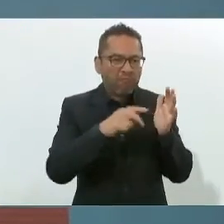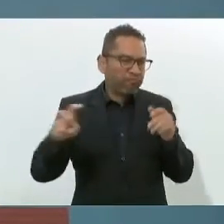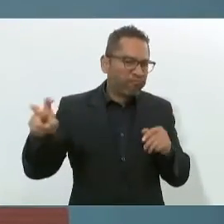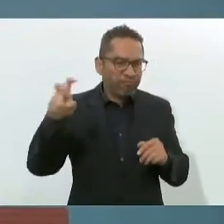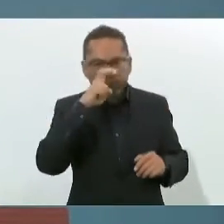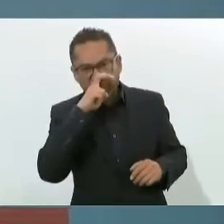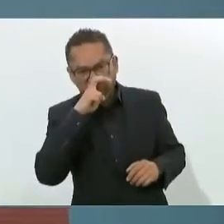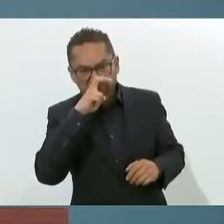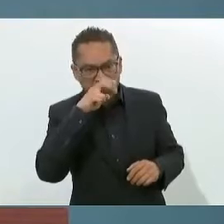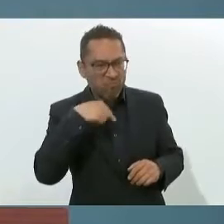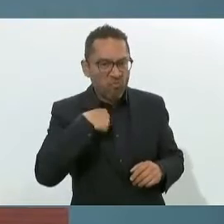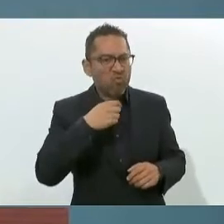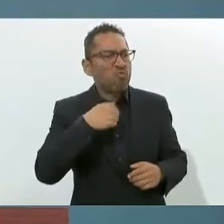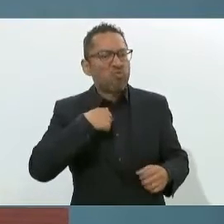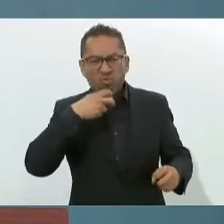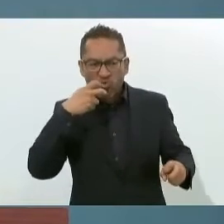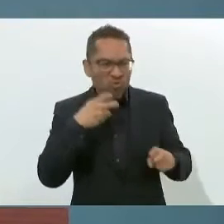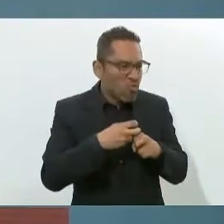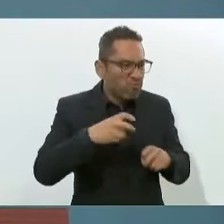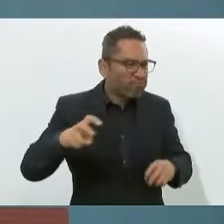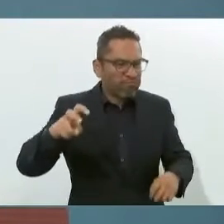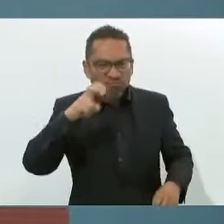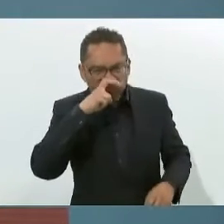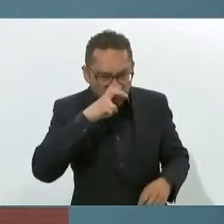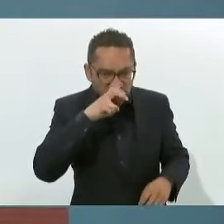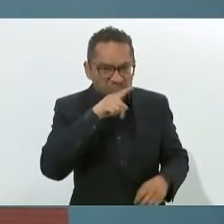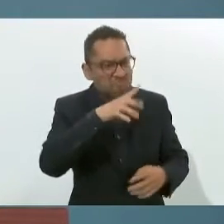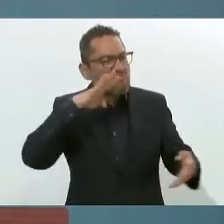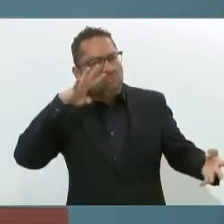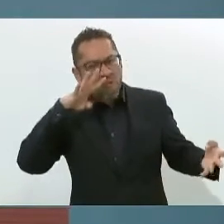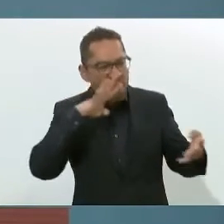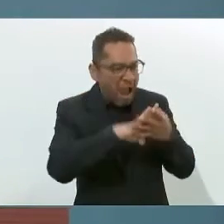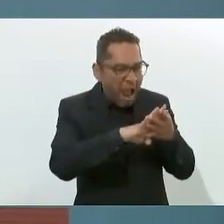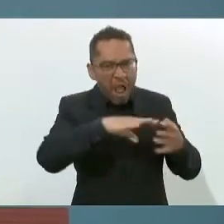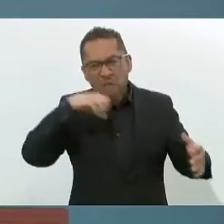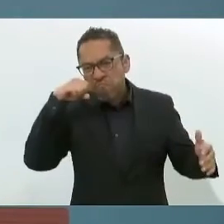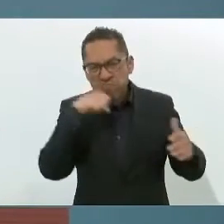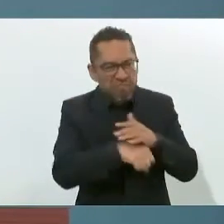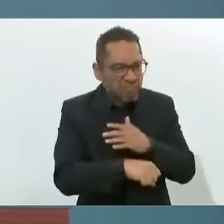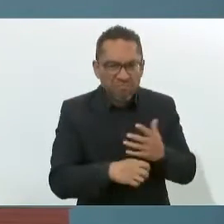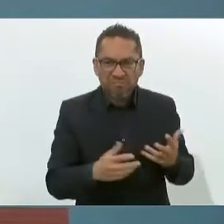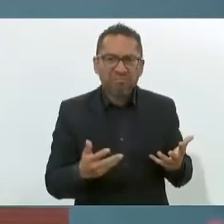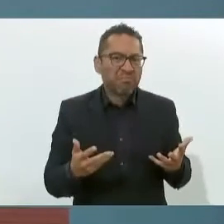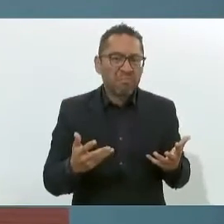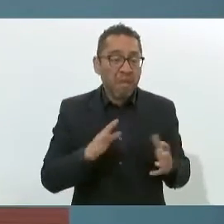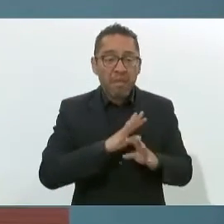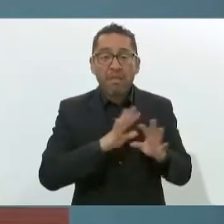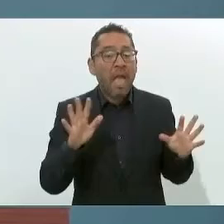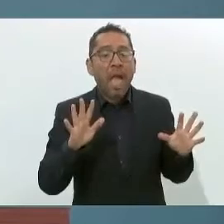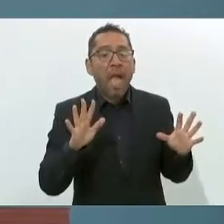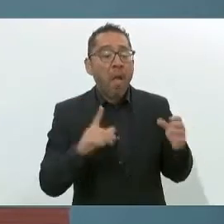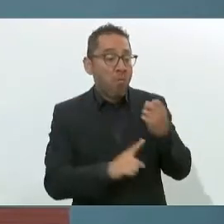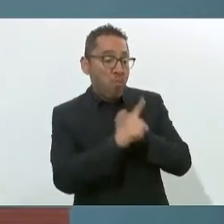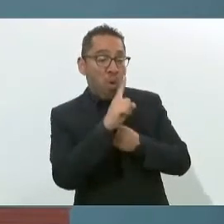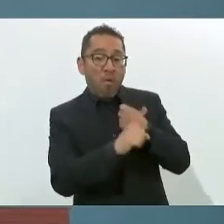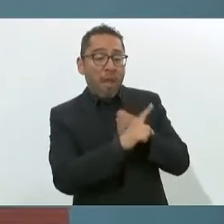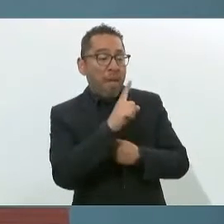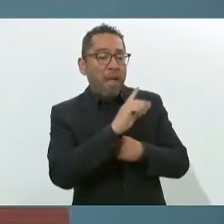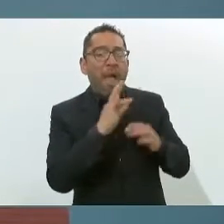amenazas de mano dura, con cárceles, se va a resolver el problema.